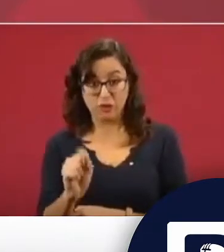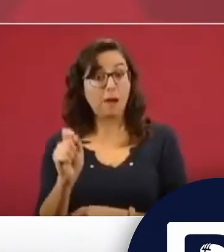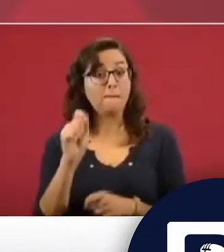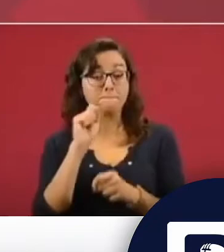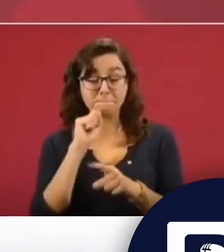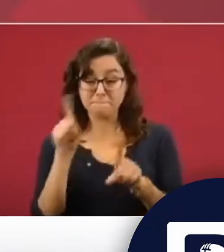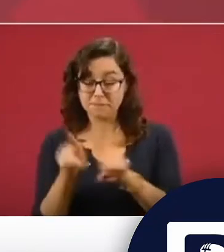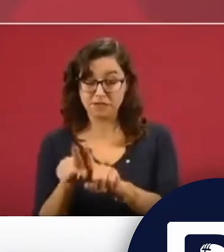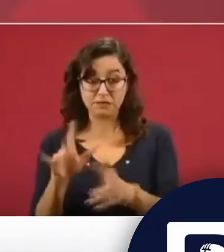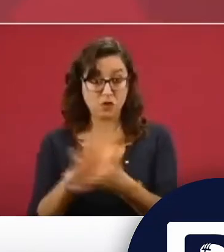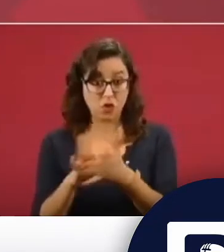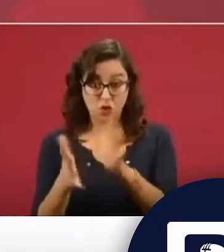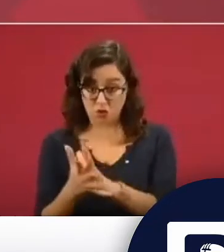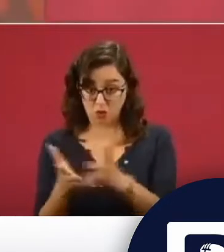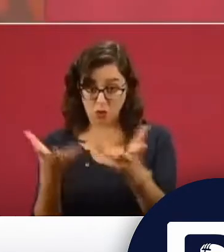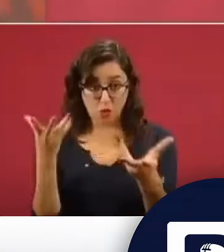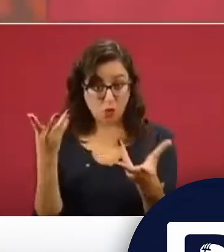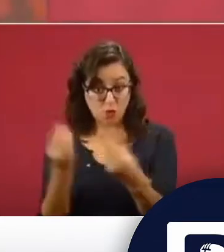actuando